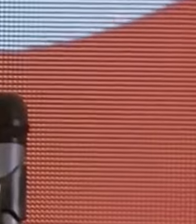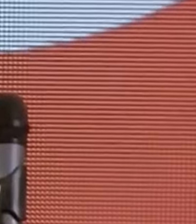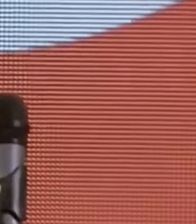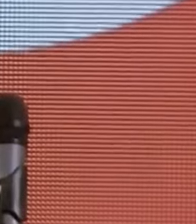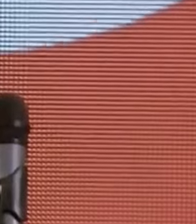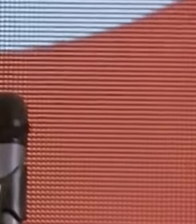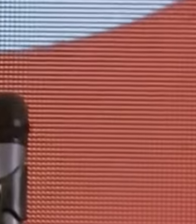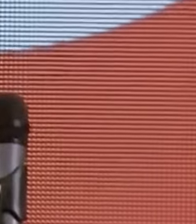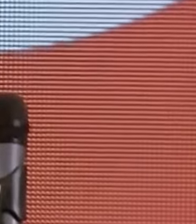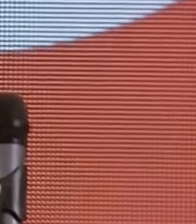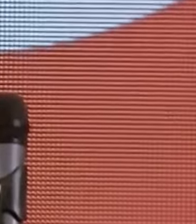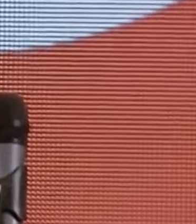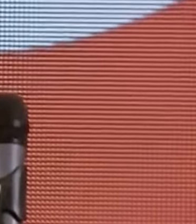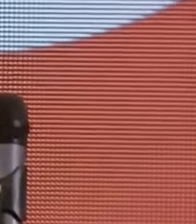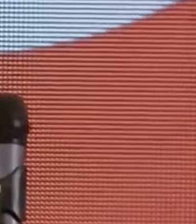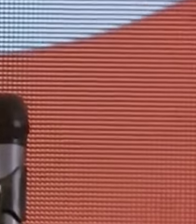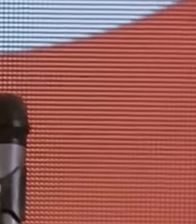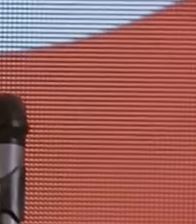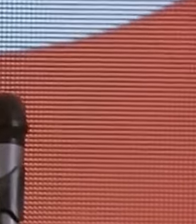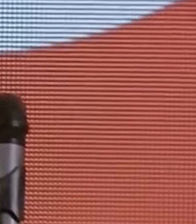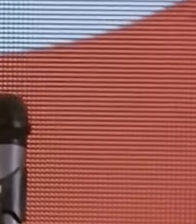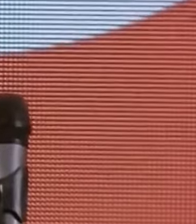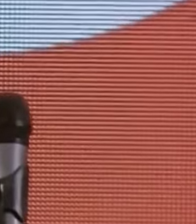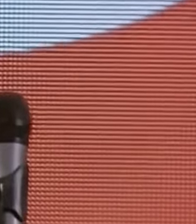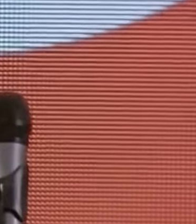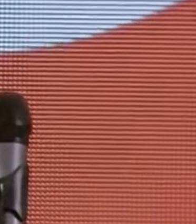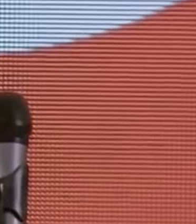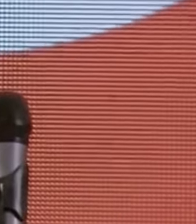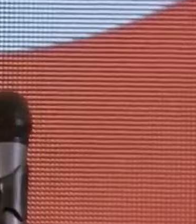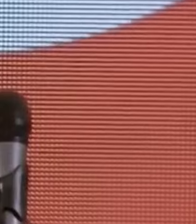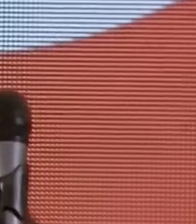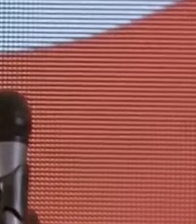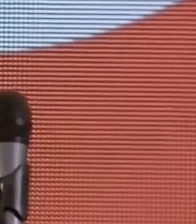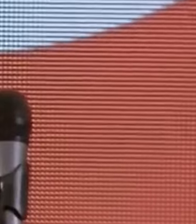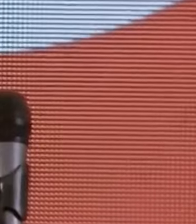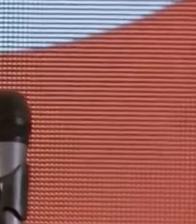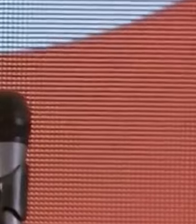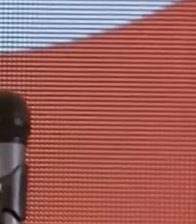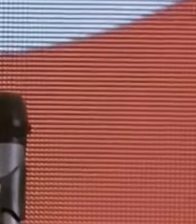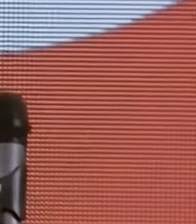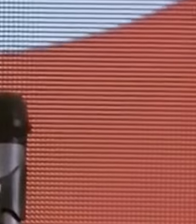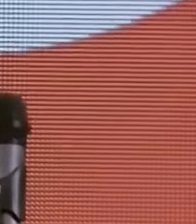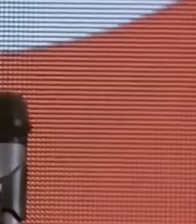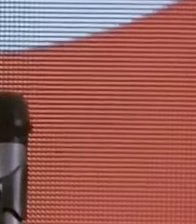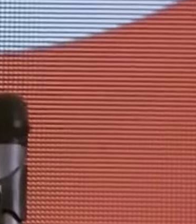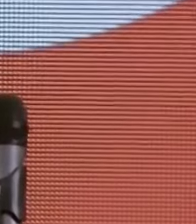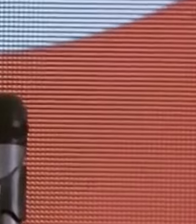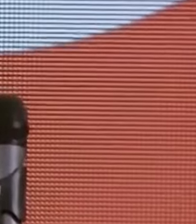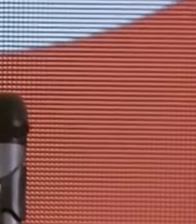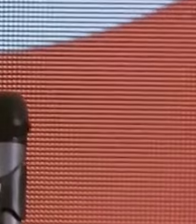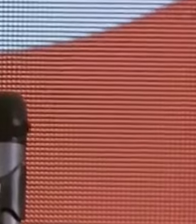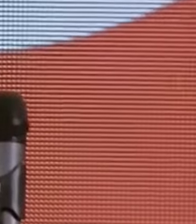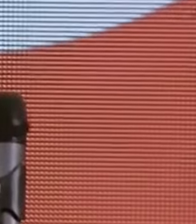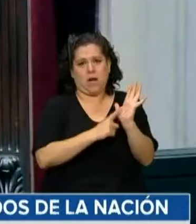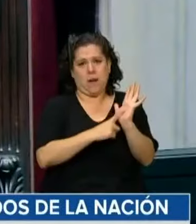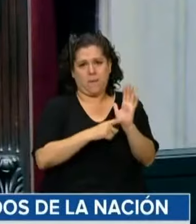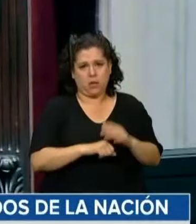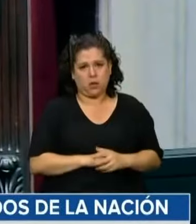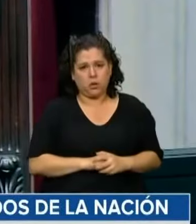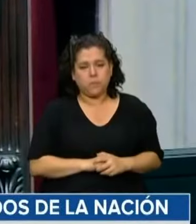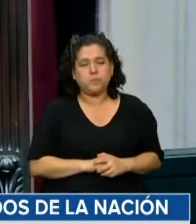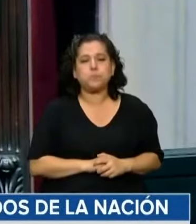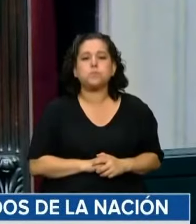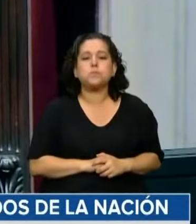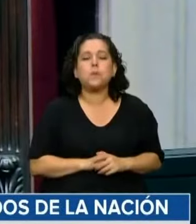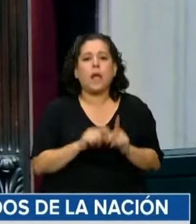través de una carta que designe a los integrantes de la comisión bicameral para tratar el DNU que el presidente firmó en el inicio de